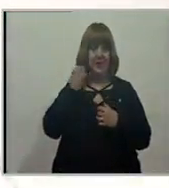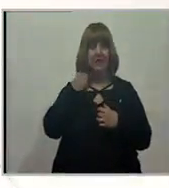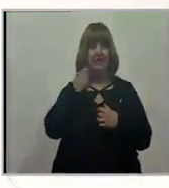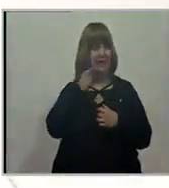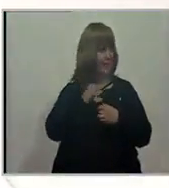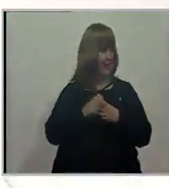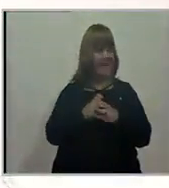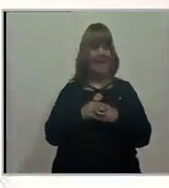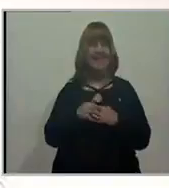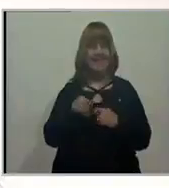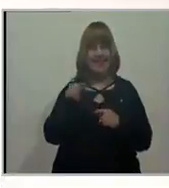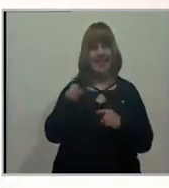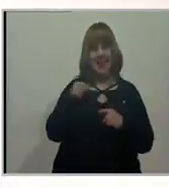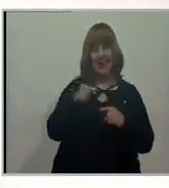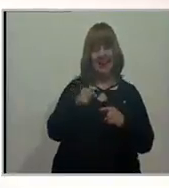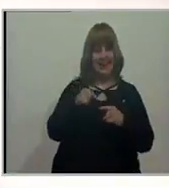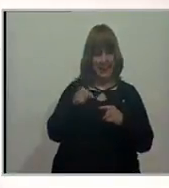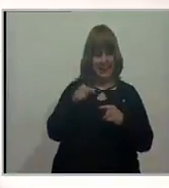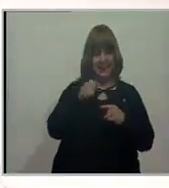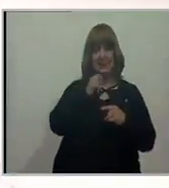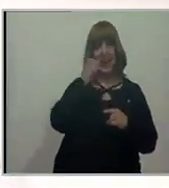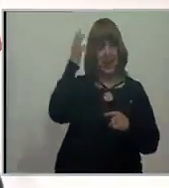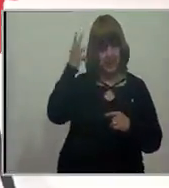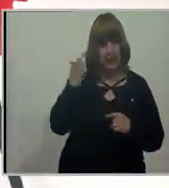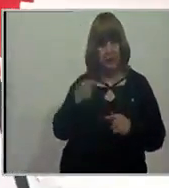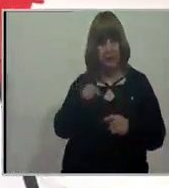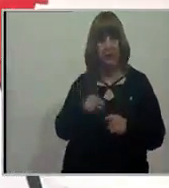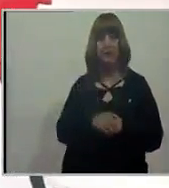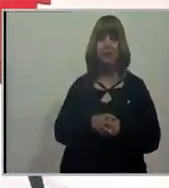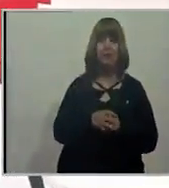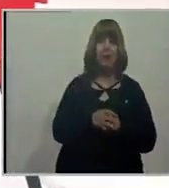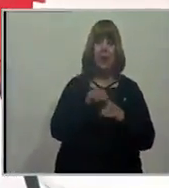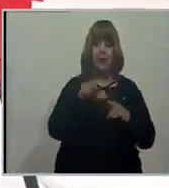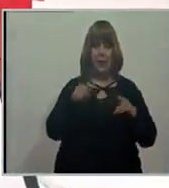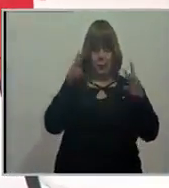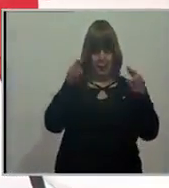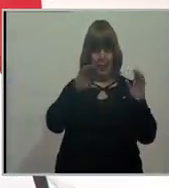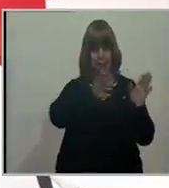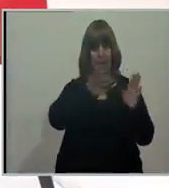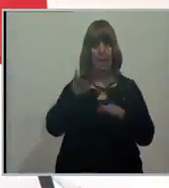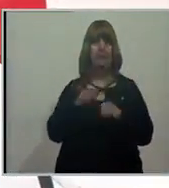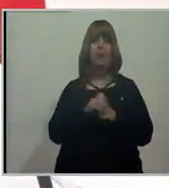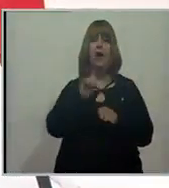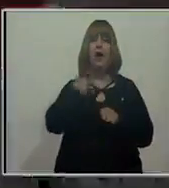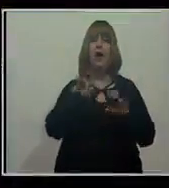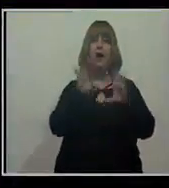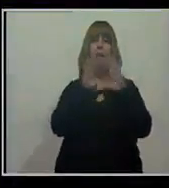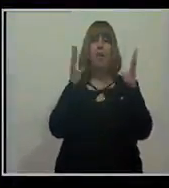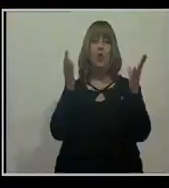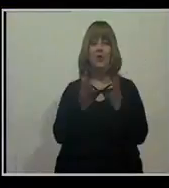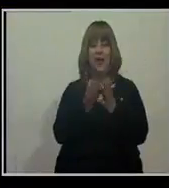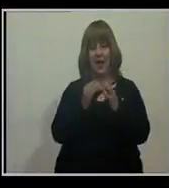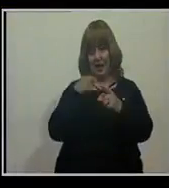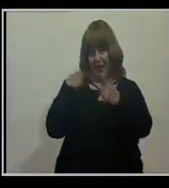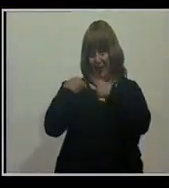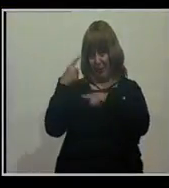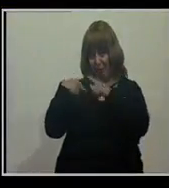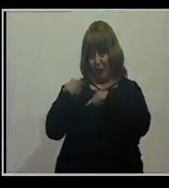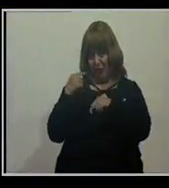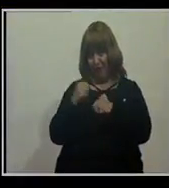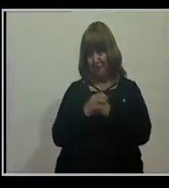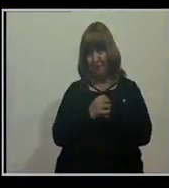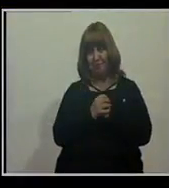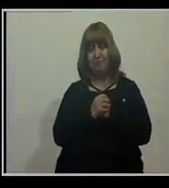y este año conductor. Sí, por supuesto. Bueno, vamos a volver a repasar la historia de los mundiales. Venimos haciendo un poquito eco